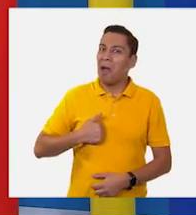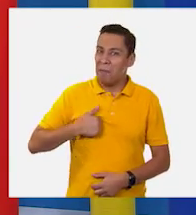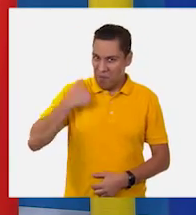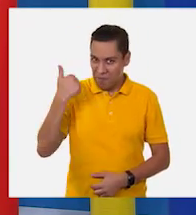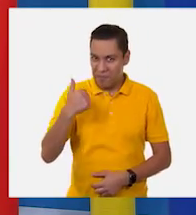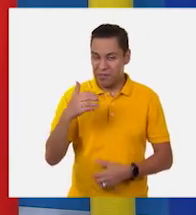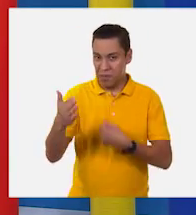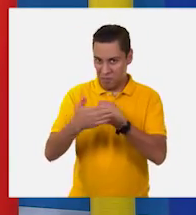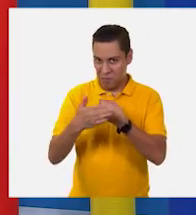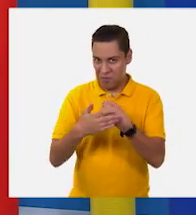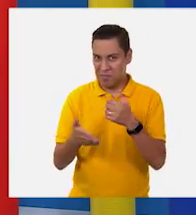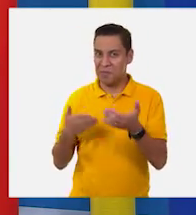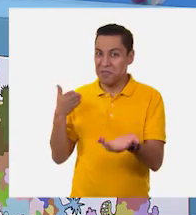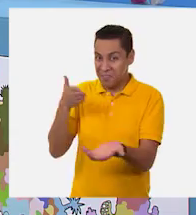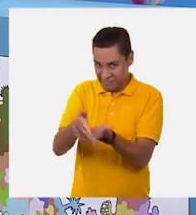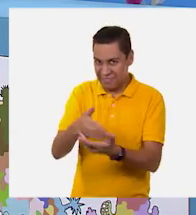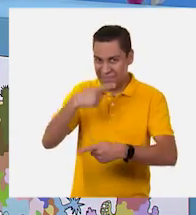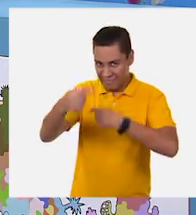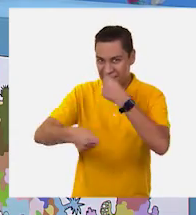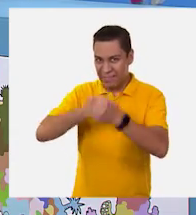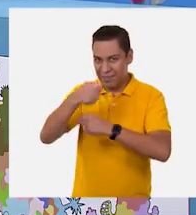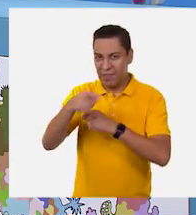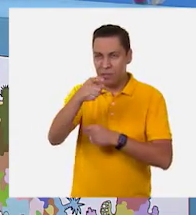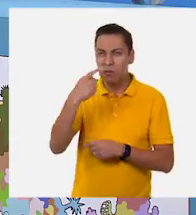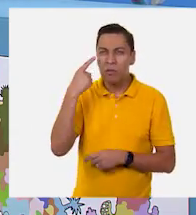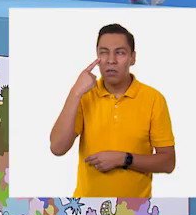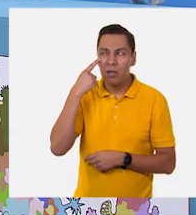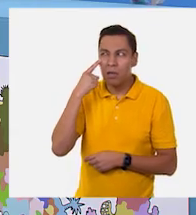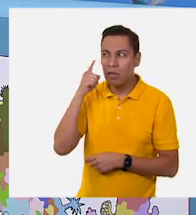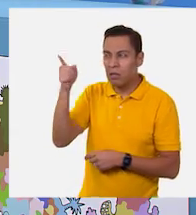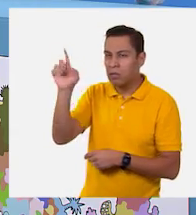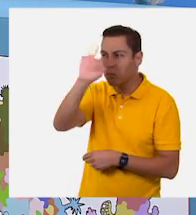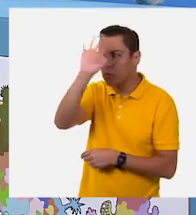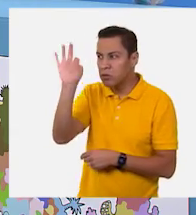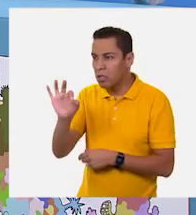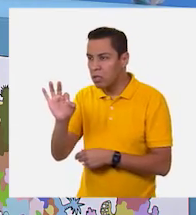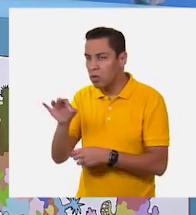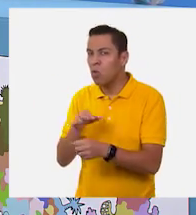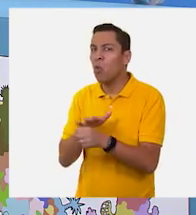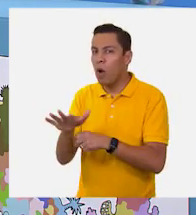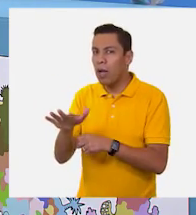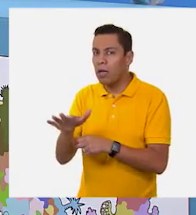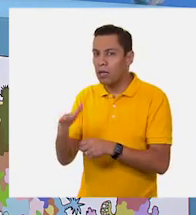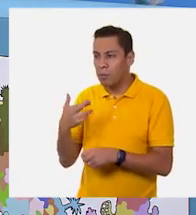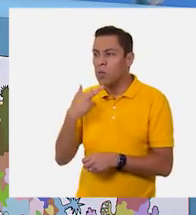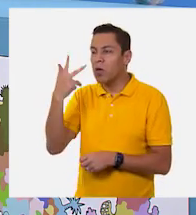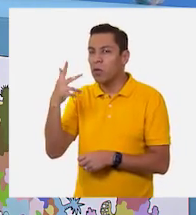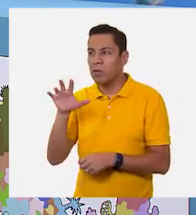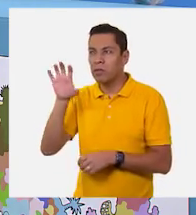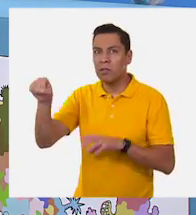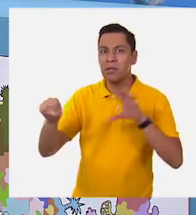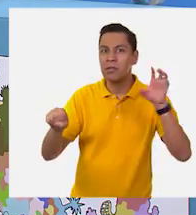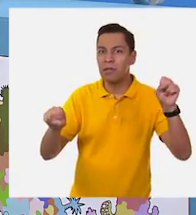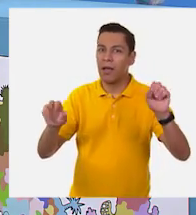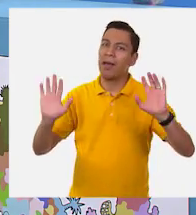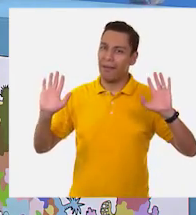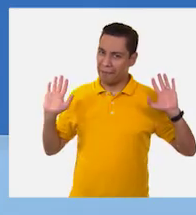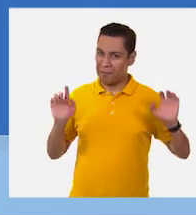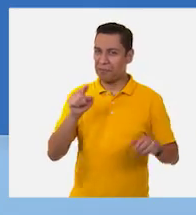ofertaza matemática. Excelente, Jenny. Pues esperemos que así sea. Nos vemos en la siguiente